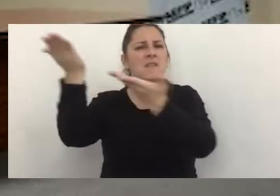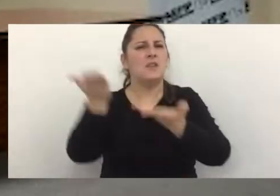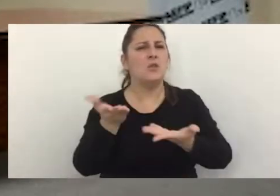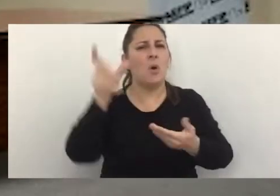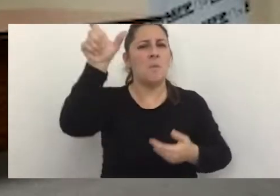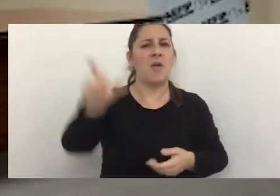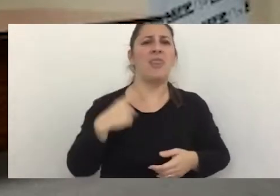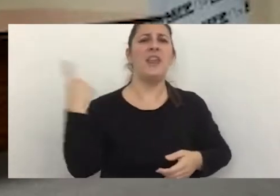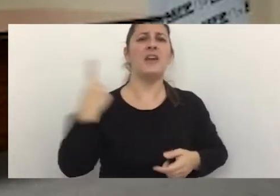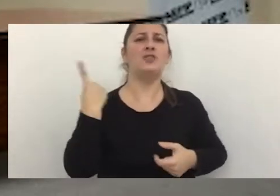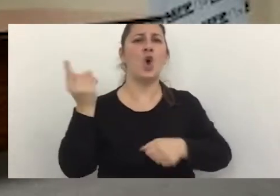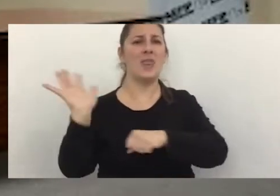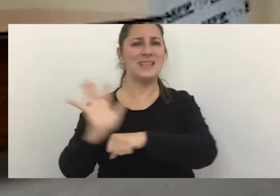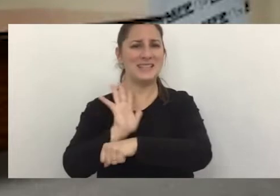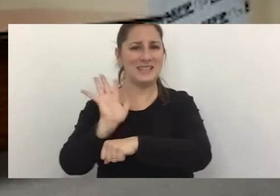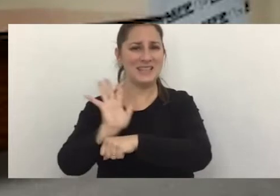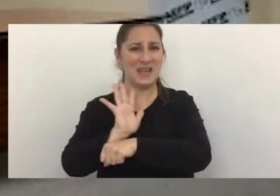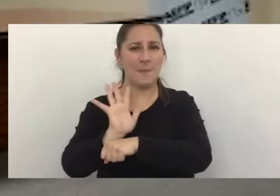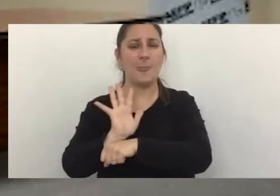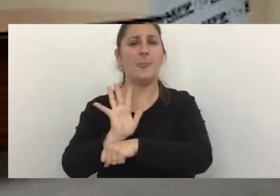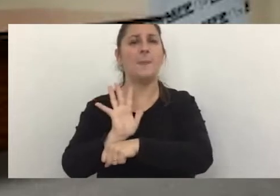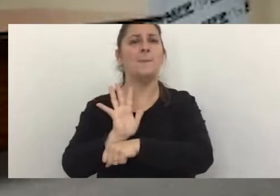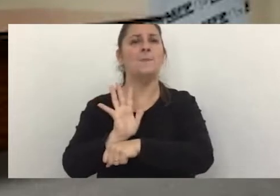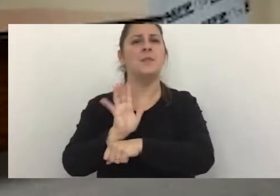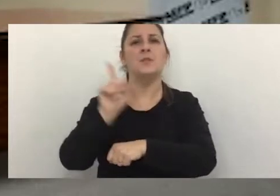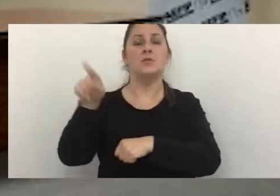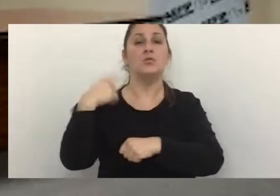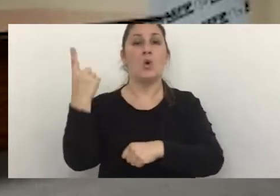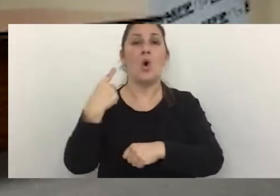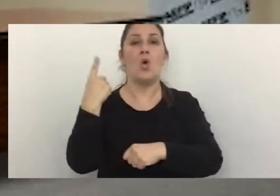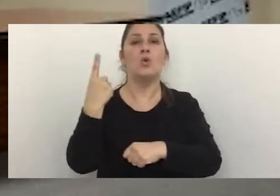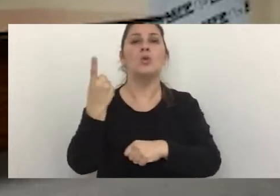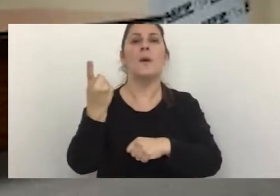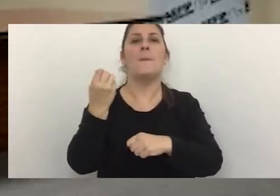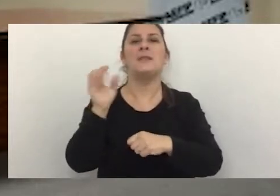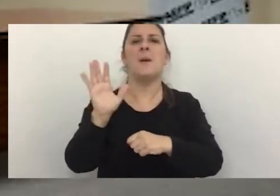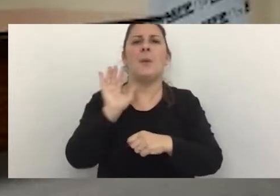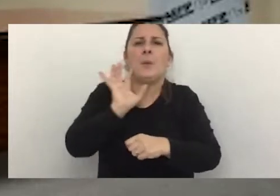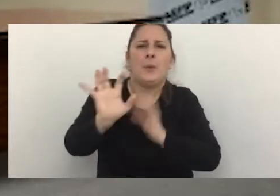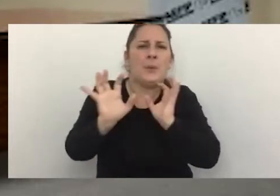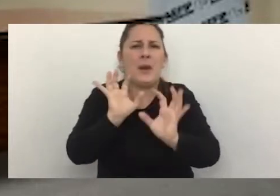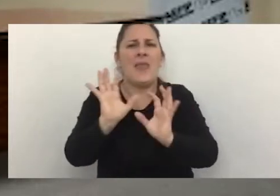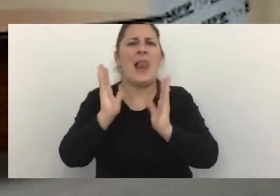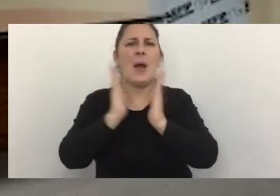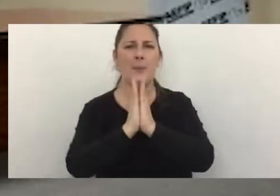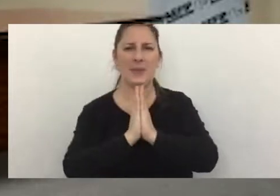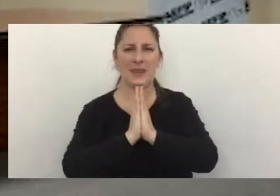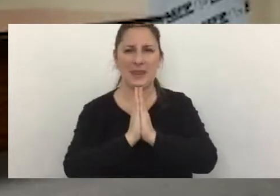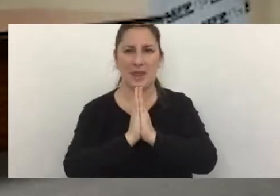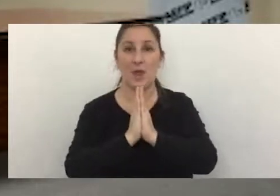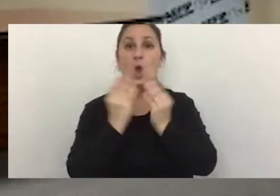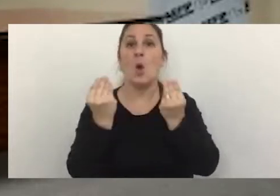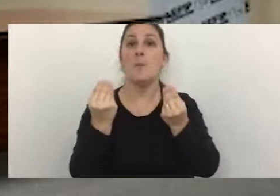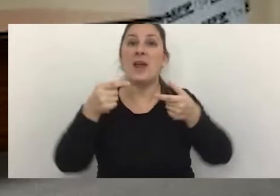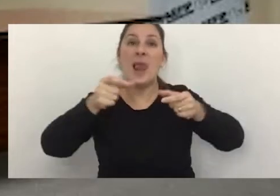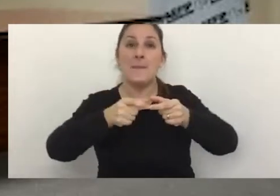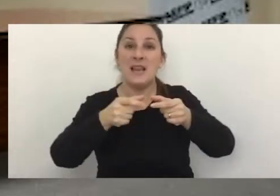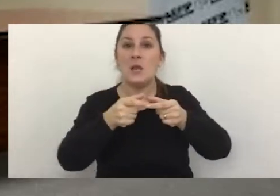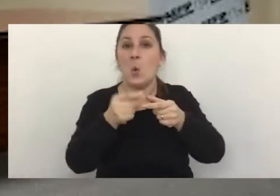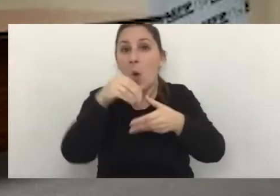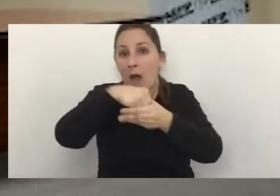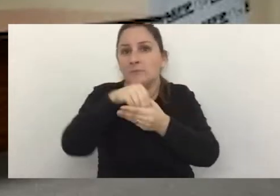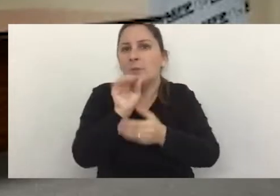de cine, del cual empezaron a mofarse de la Virgen María, porque la película se mofaba de la Virgen María.